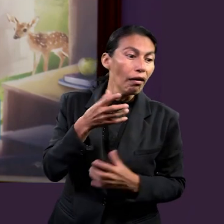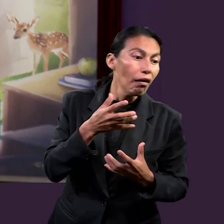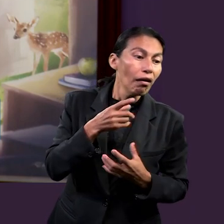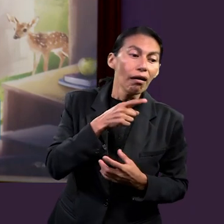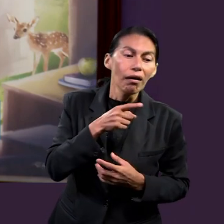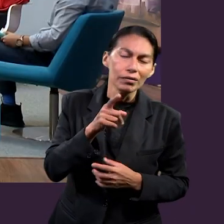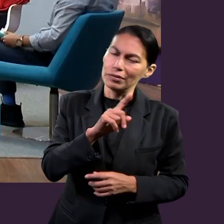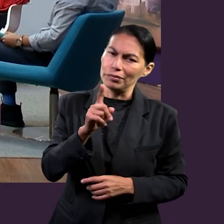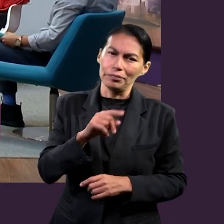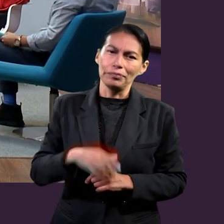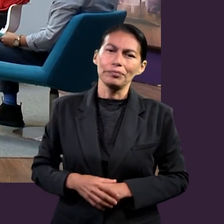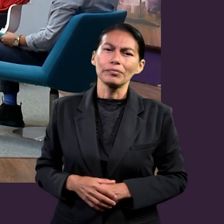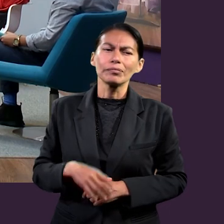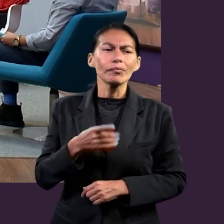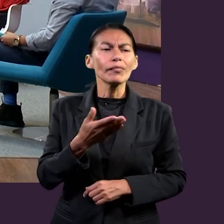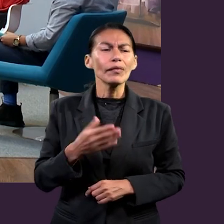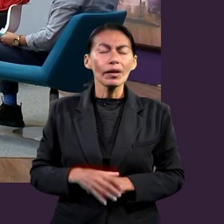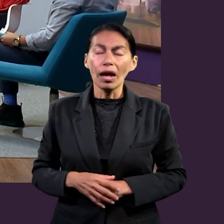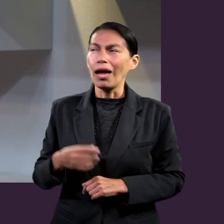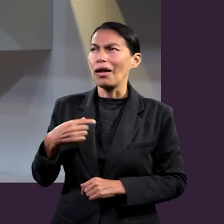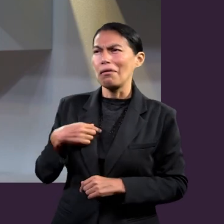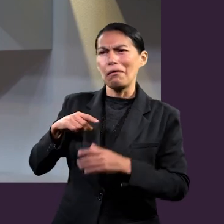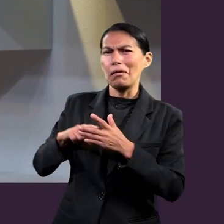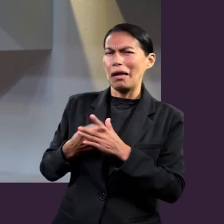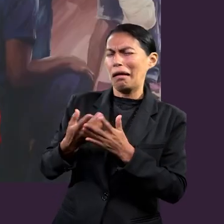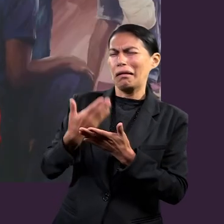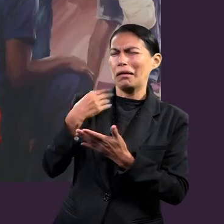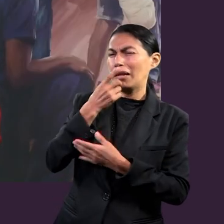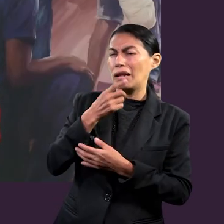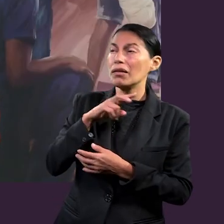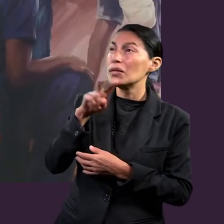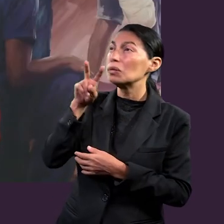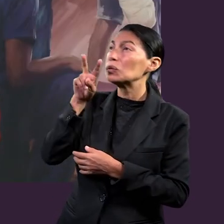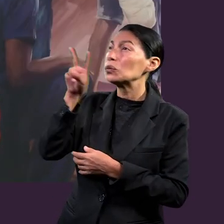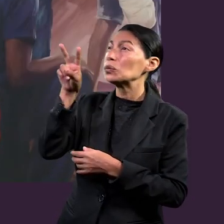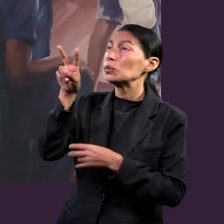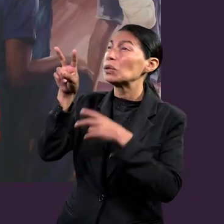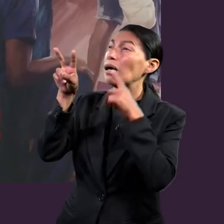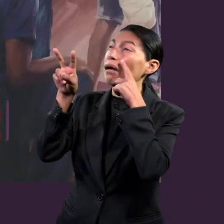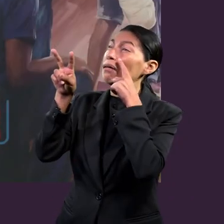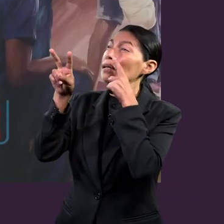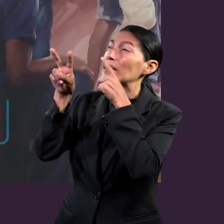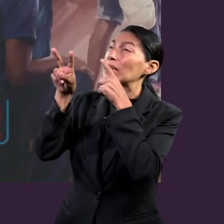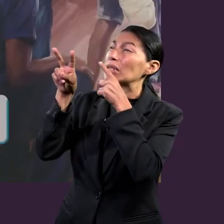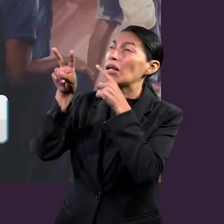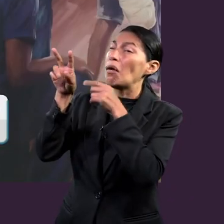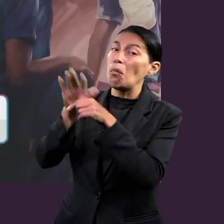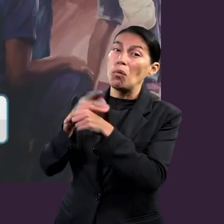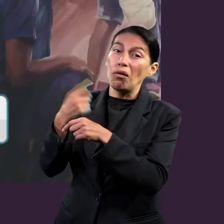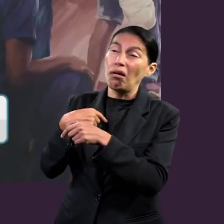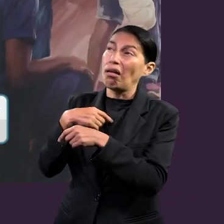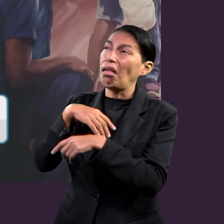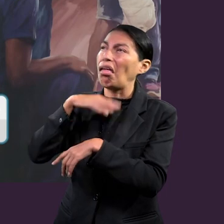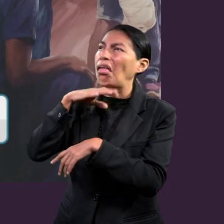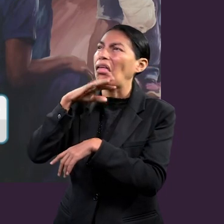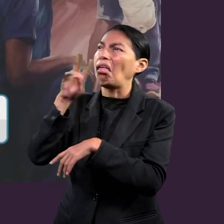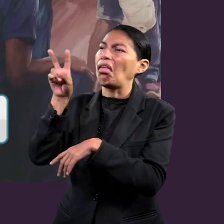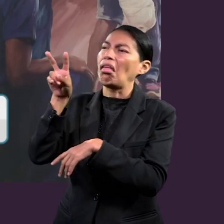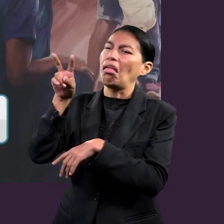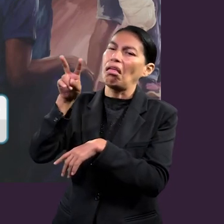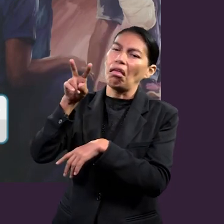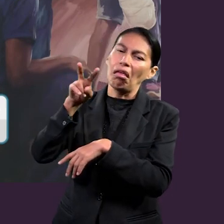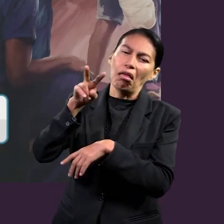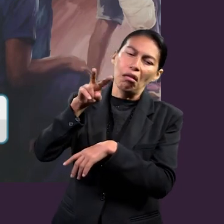fijarnos en los... Muy bien. ¿Maestra? Yo con lo que inicié, fijar tus ojos en Cristo. Porque si lo dejamos de ver a Él, vamos en esa